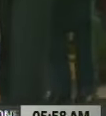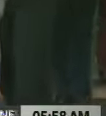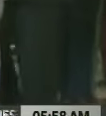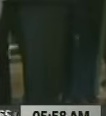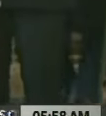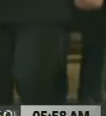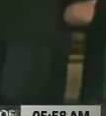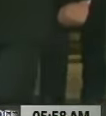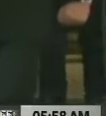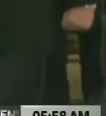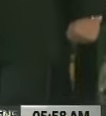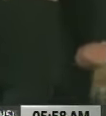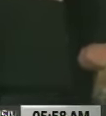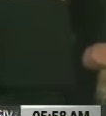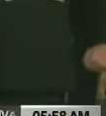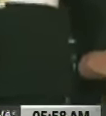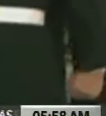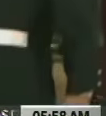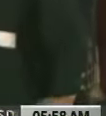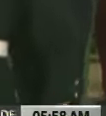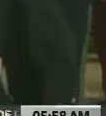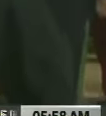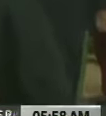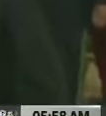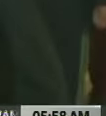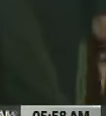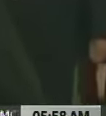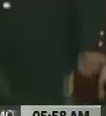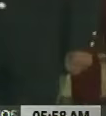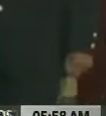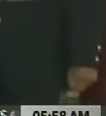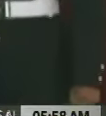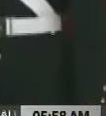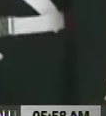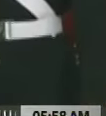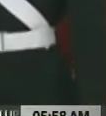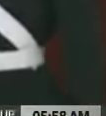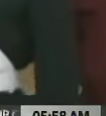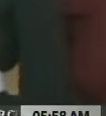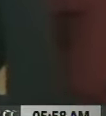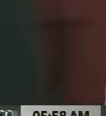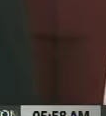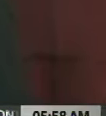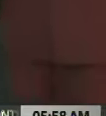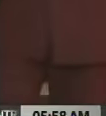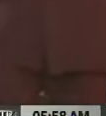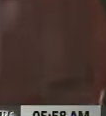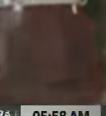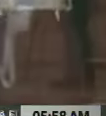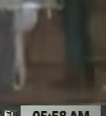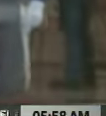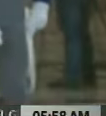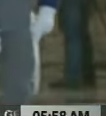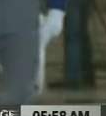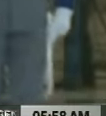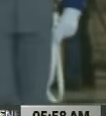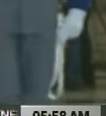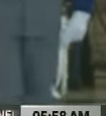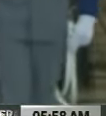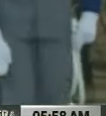realmente entendió la importancia de los campesinos que le han arrebatado las tierras y se unió con las fuerzas militares. La